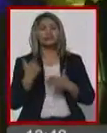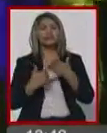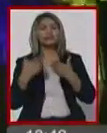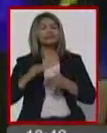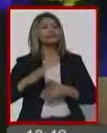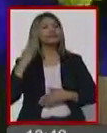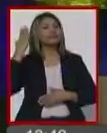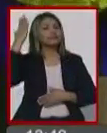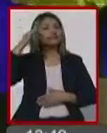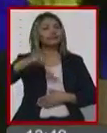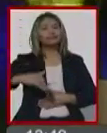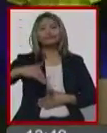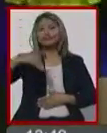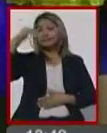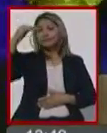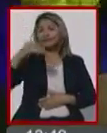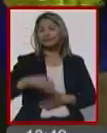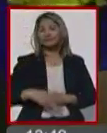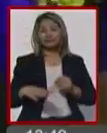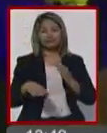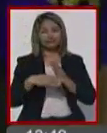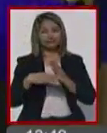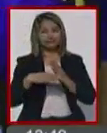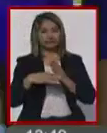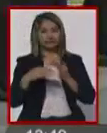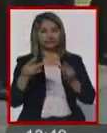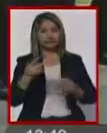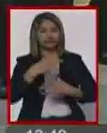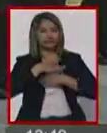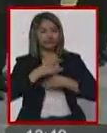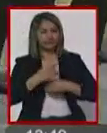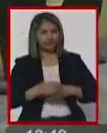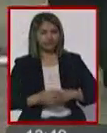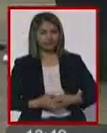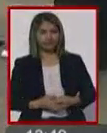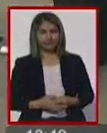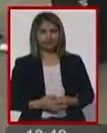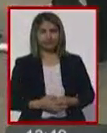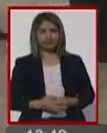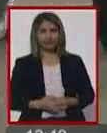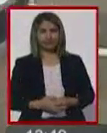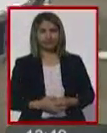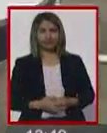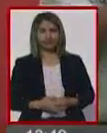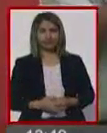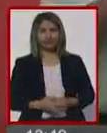en grande? Una jugadora de fútbol.